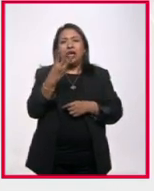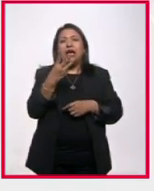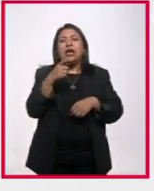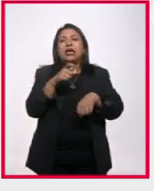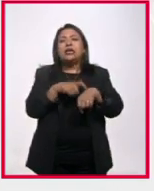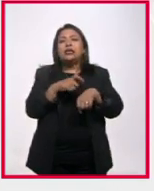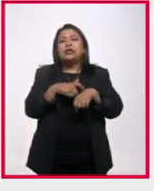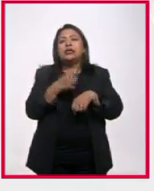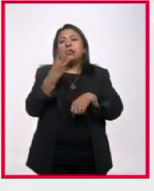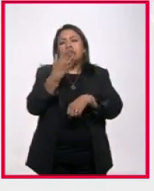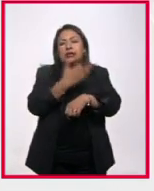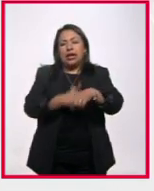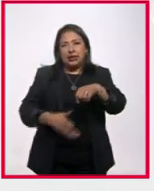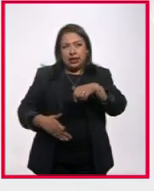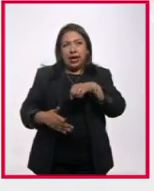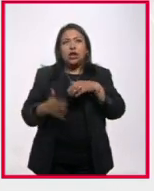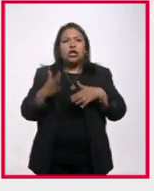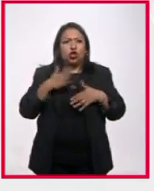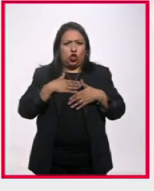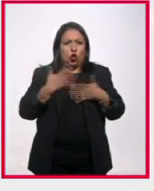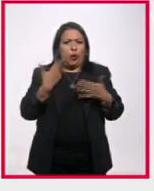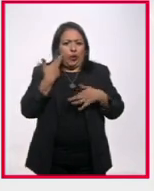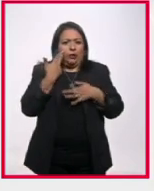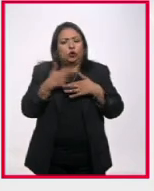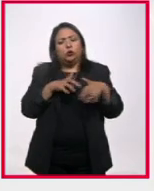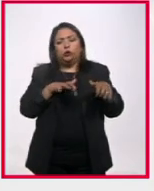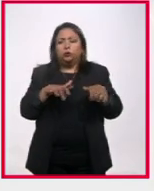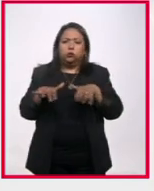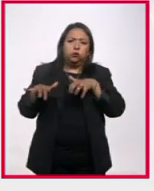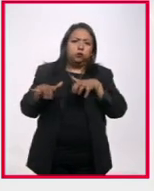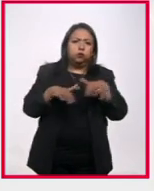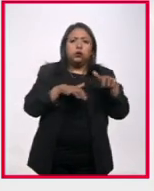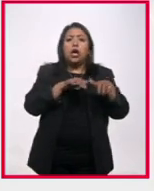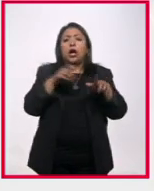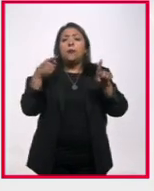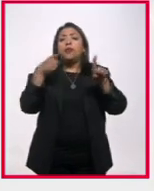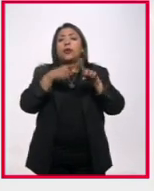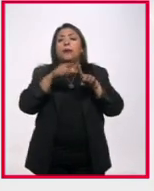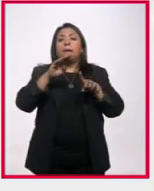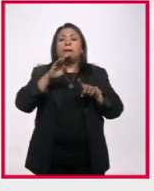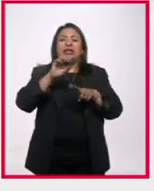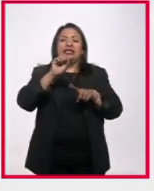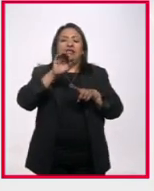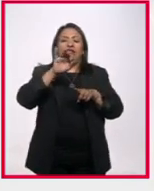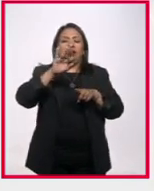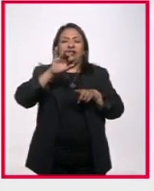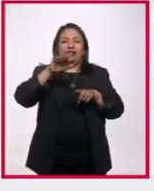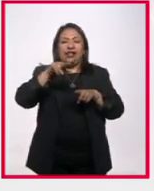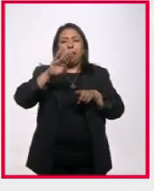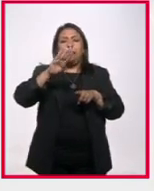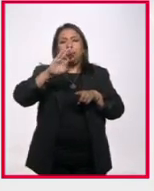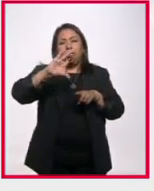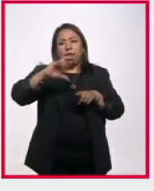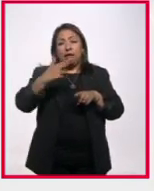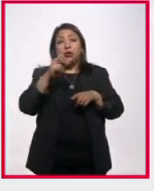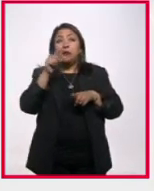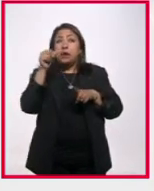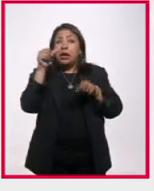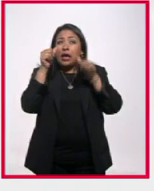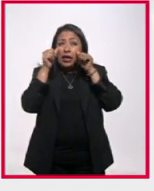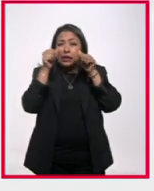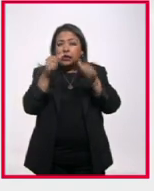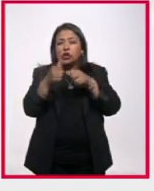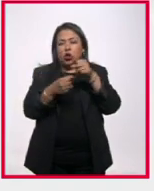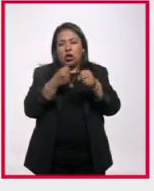15 horas, de hecho lo hago yo, y es un concierto que está dedicado a obras de Juan Sebastián Bach. Y en este caso tenemos particular atención